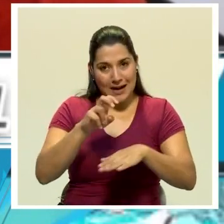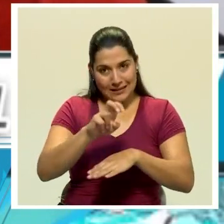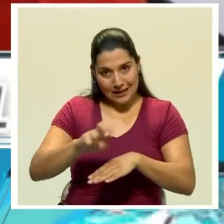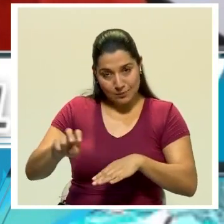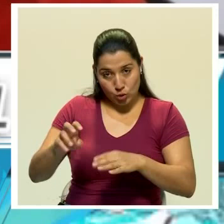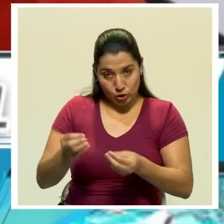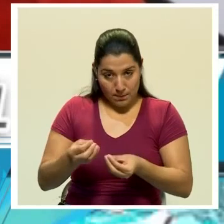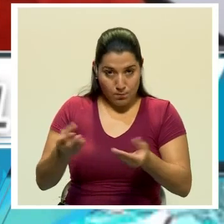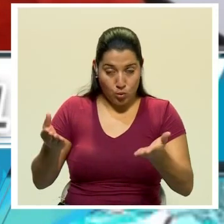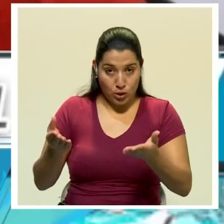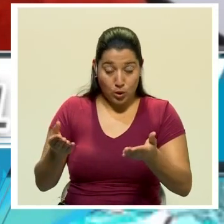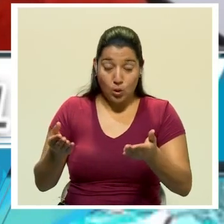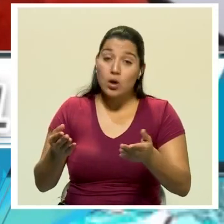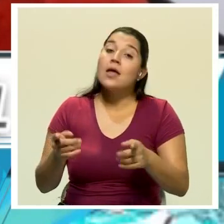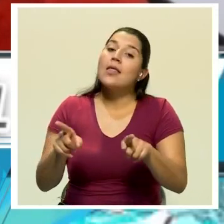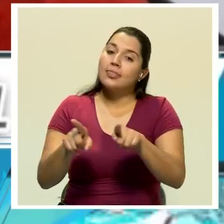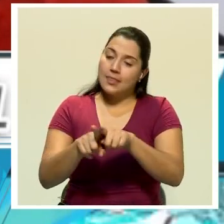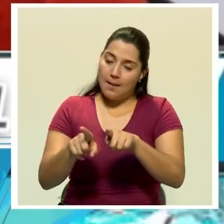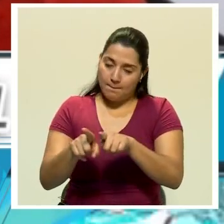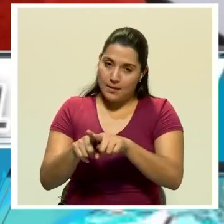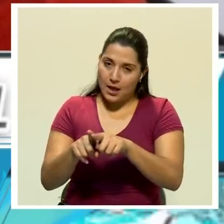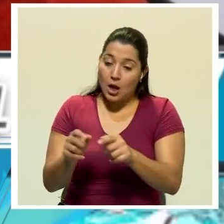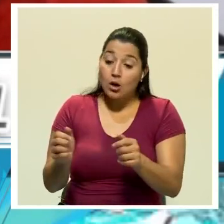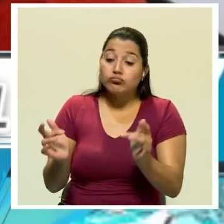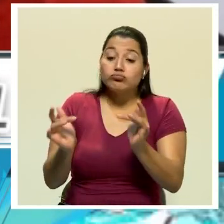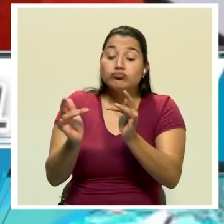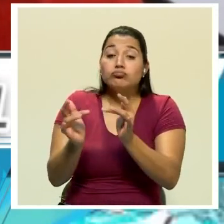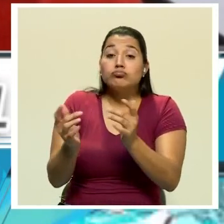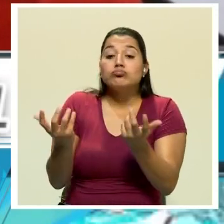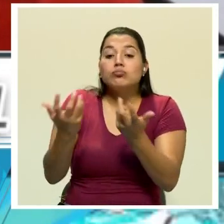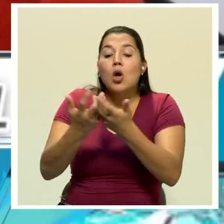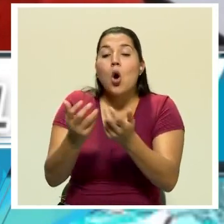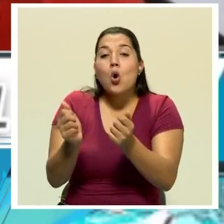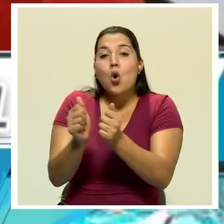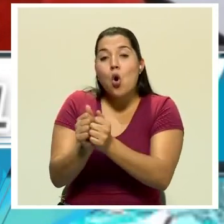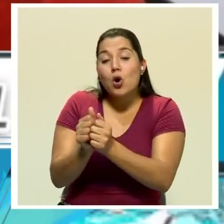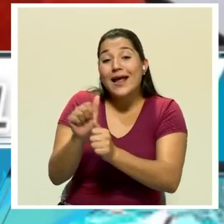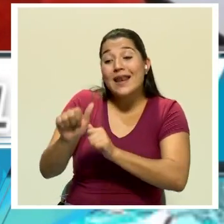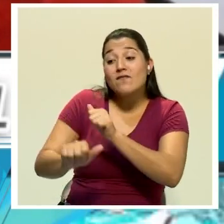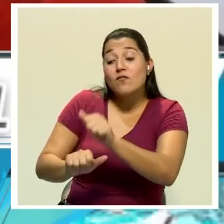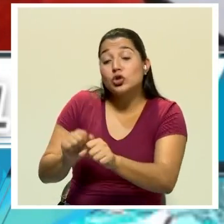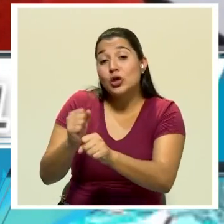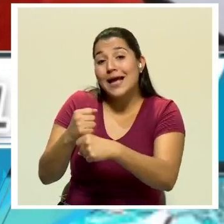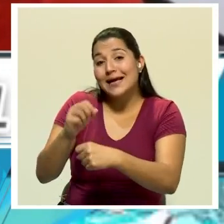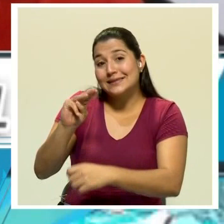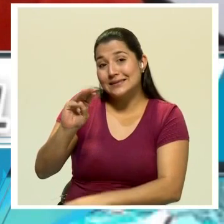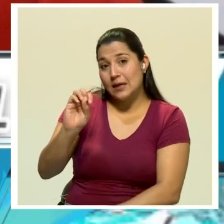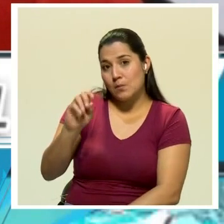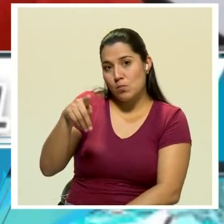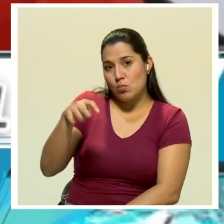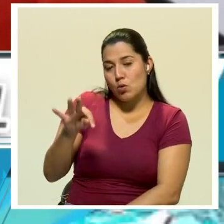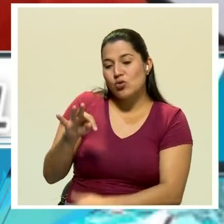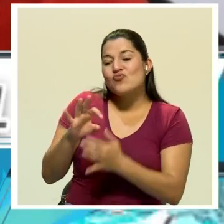aunado al esfuerzo que está haciendo además el Ministerio de Obras Públicas y Transportes con el tema de la